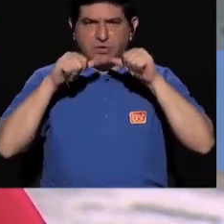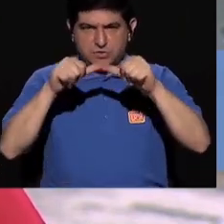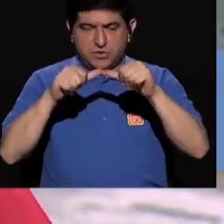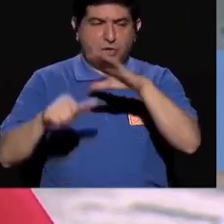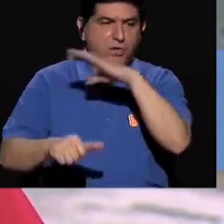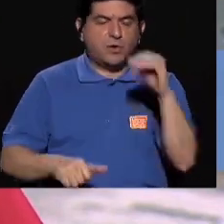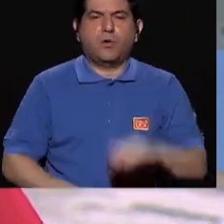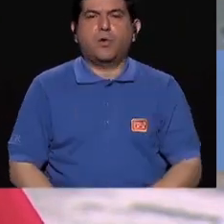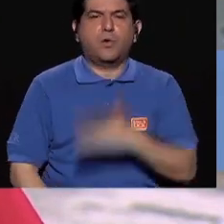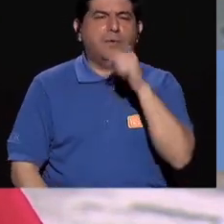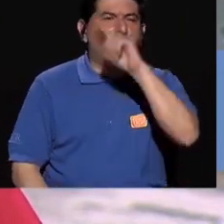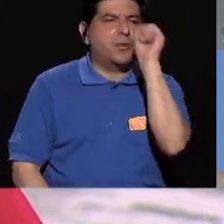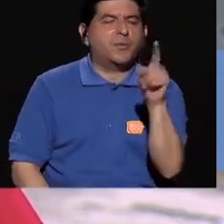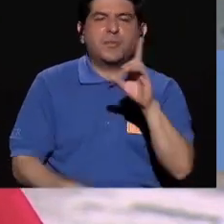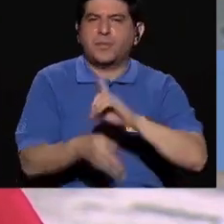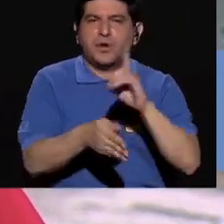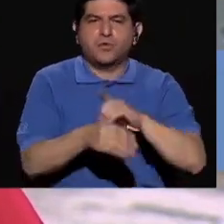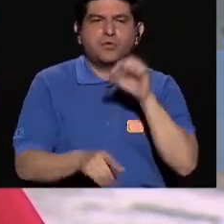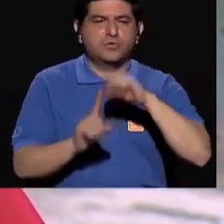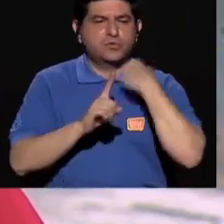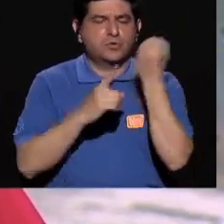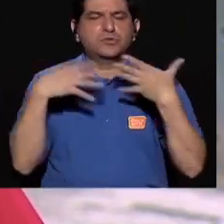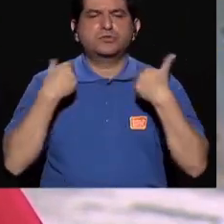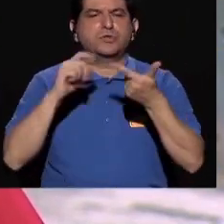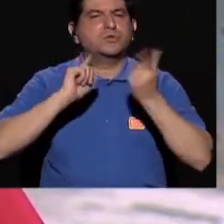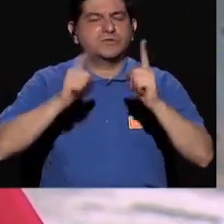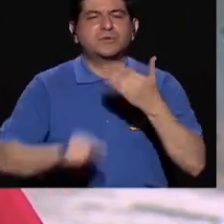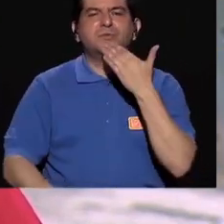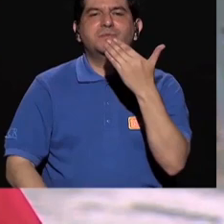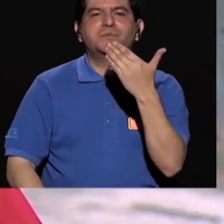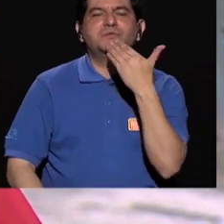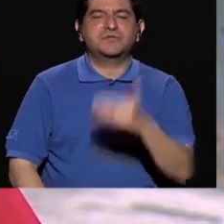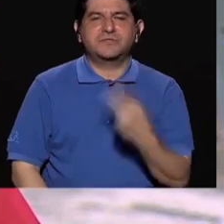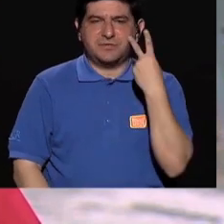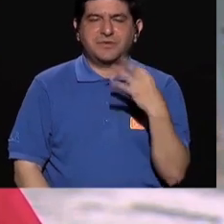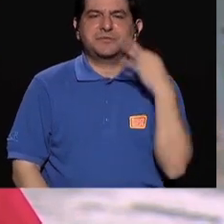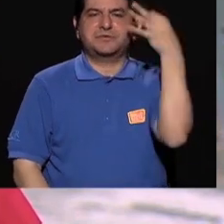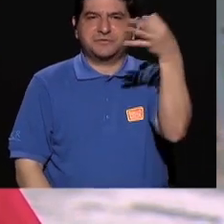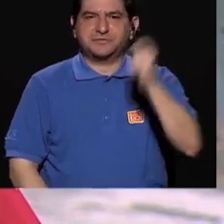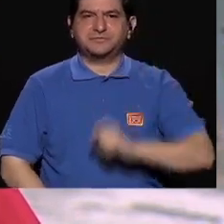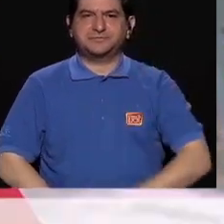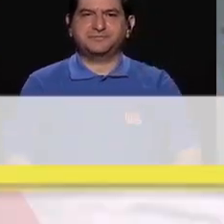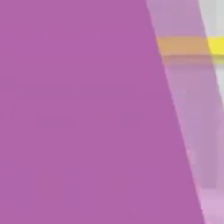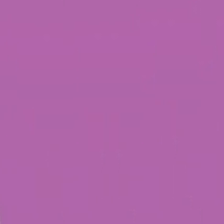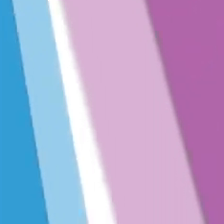o mejor consulte al médico a ver cómo está su situación de salud. Muchísimas gracias y nos vemos en la próxima.